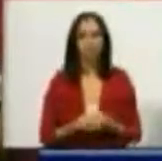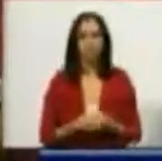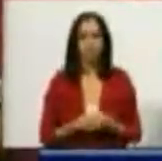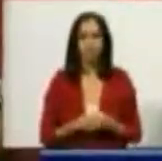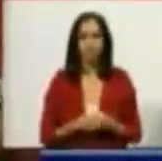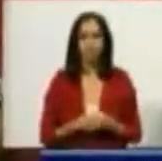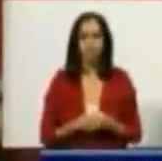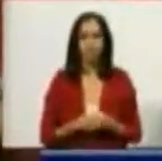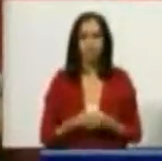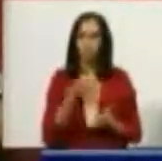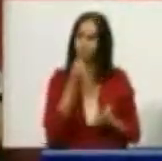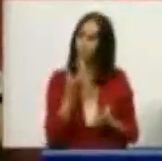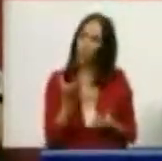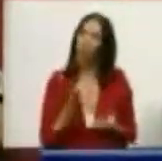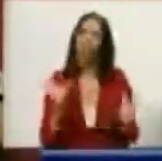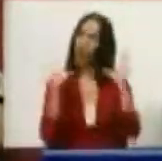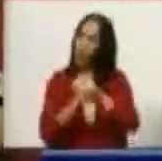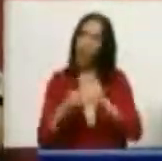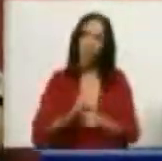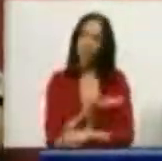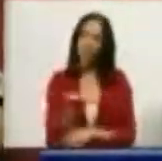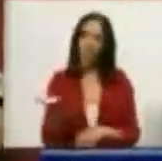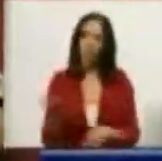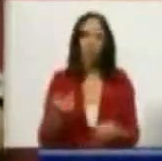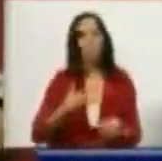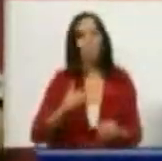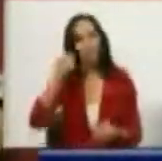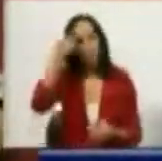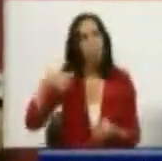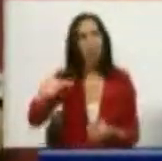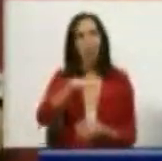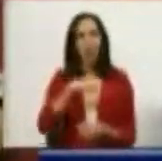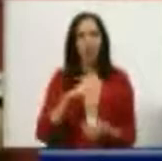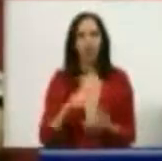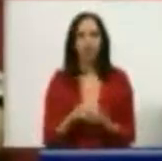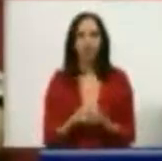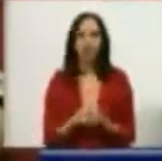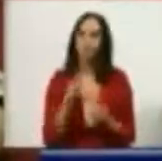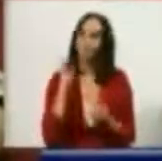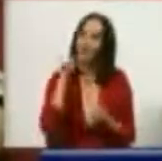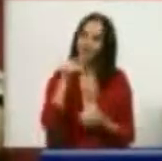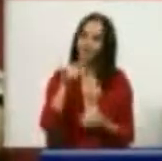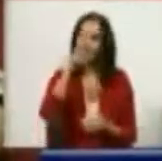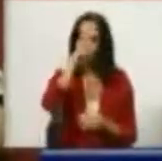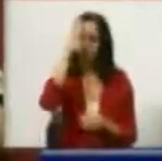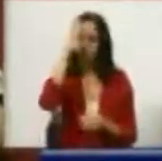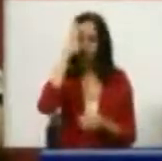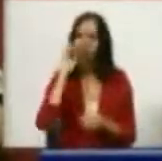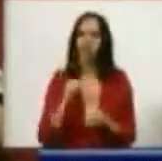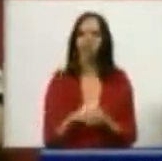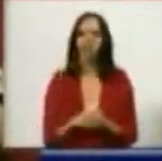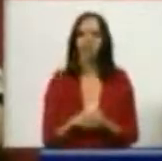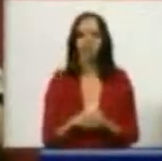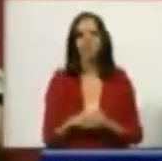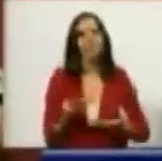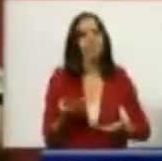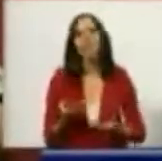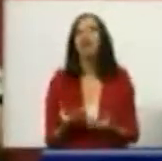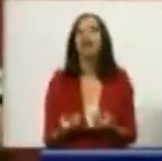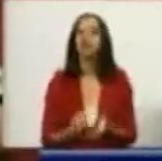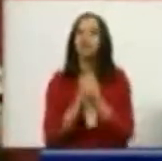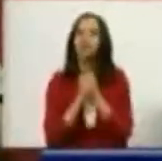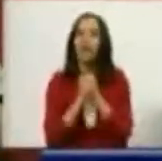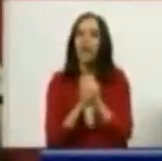Bueno muy buenas noches para todos para todo mi pueblo para ti Dios dado que ha sido un